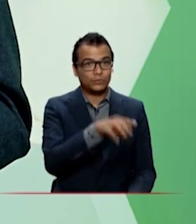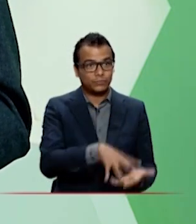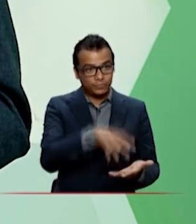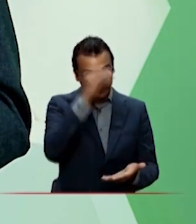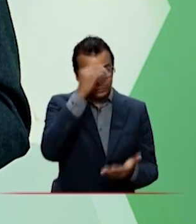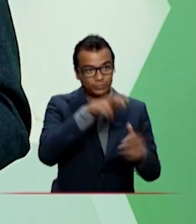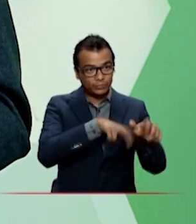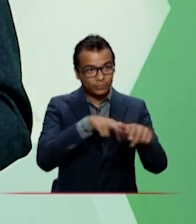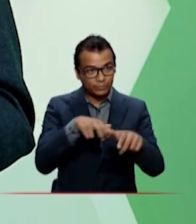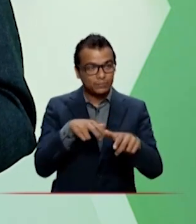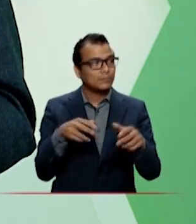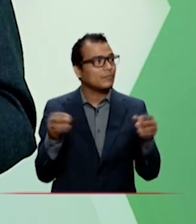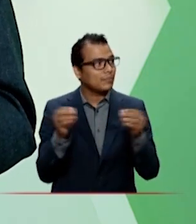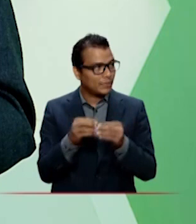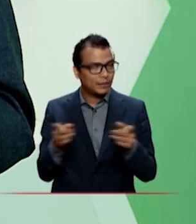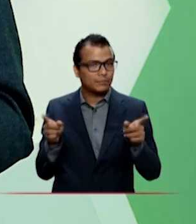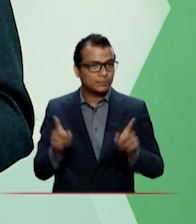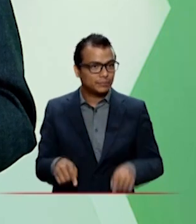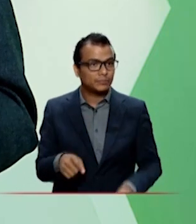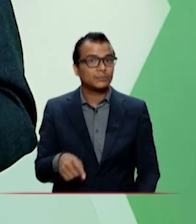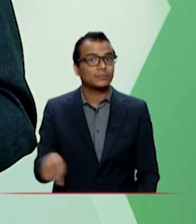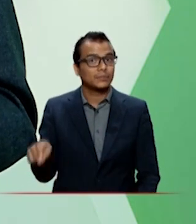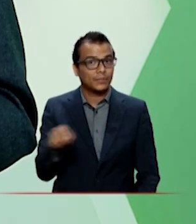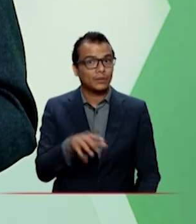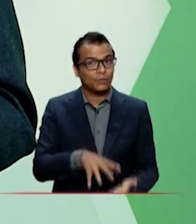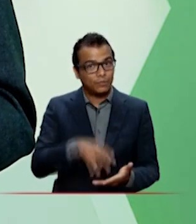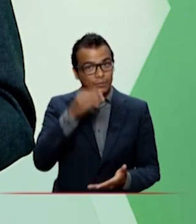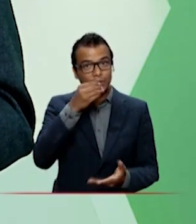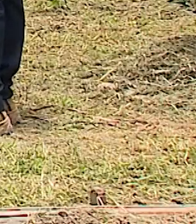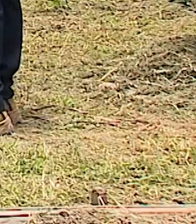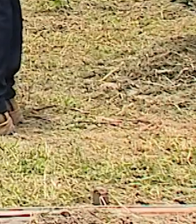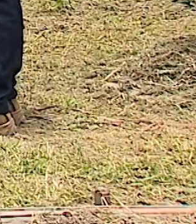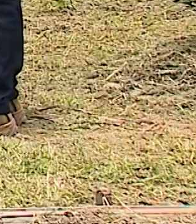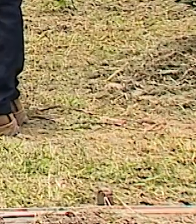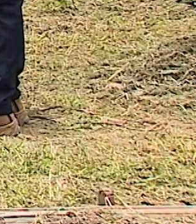a sembrar y cosechar, sino hasta comercializar alimentos.